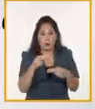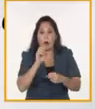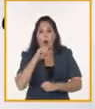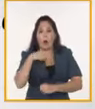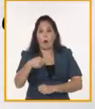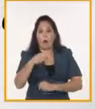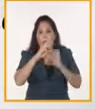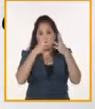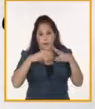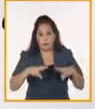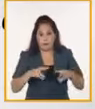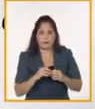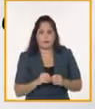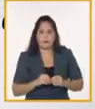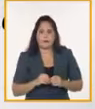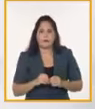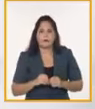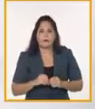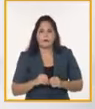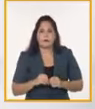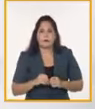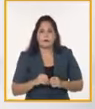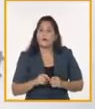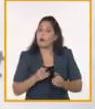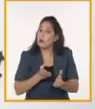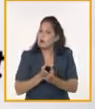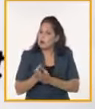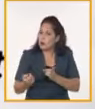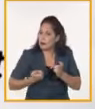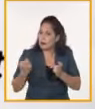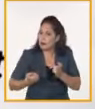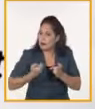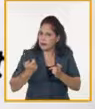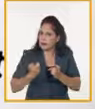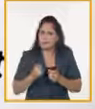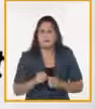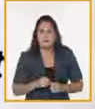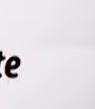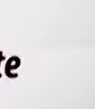en la web seguimos en combate